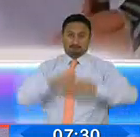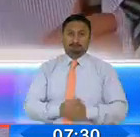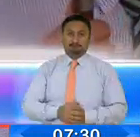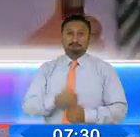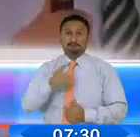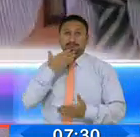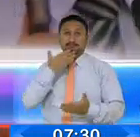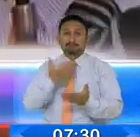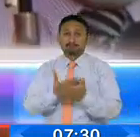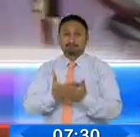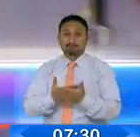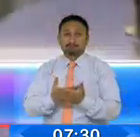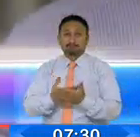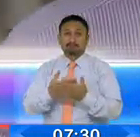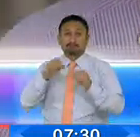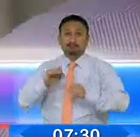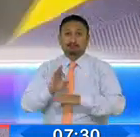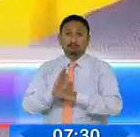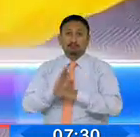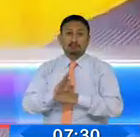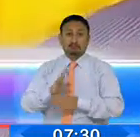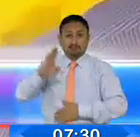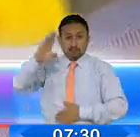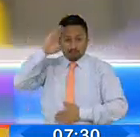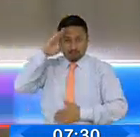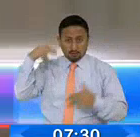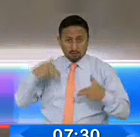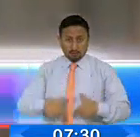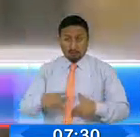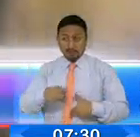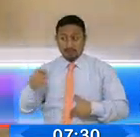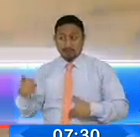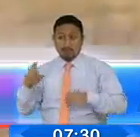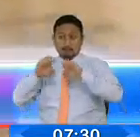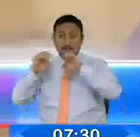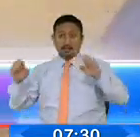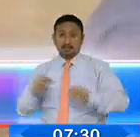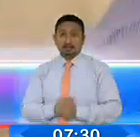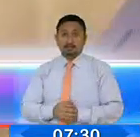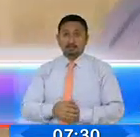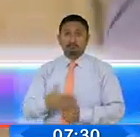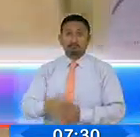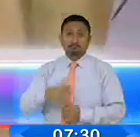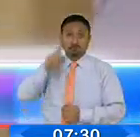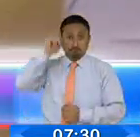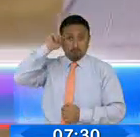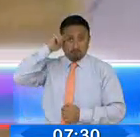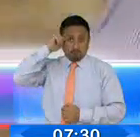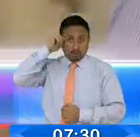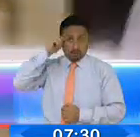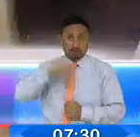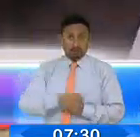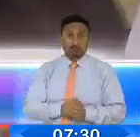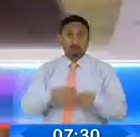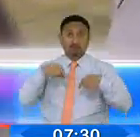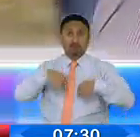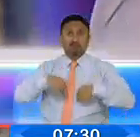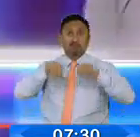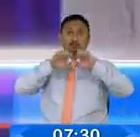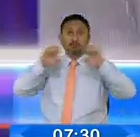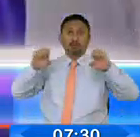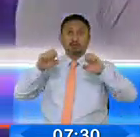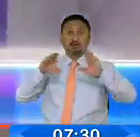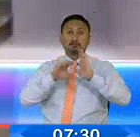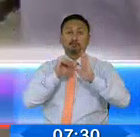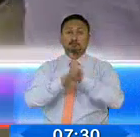amigo. Testimonio de un guardia de seguridad de la empresa Continua. Recordemos, amables televidentes, que esta empresa, esta fábrica, esta